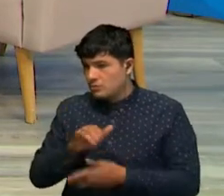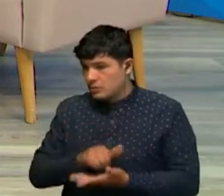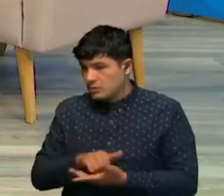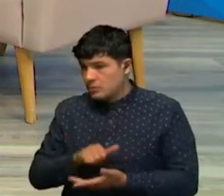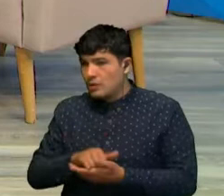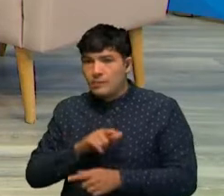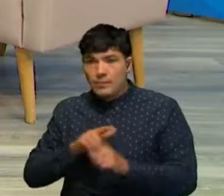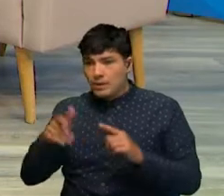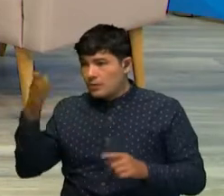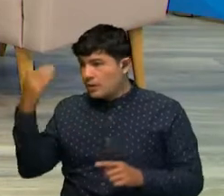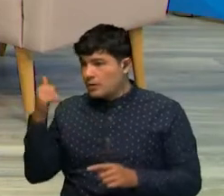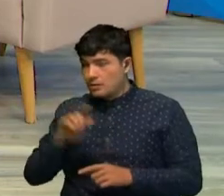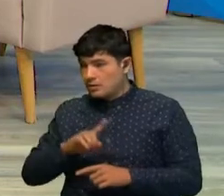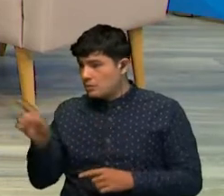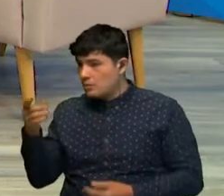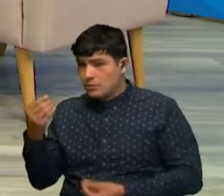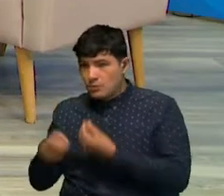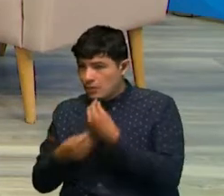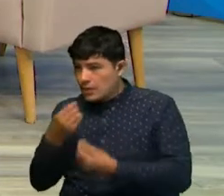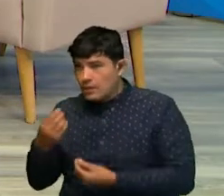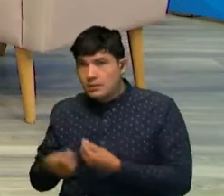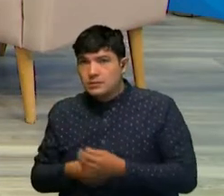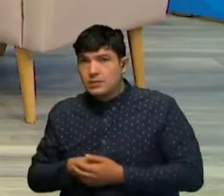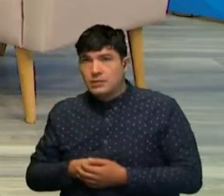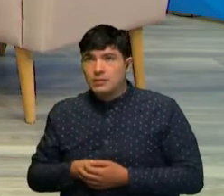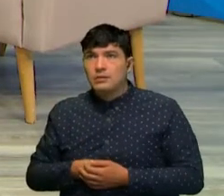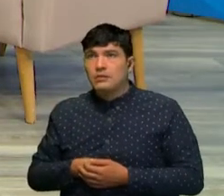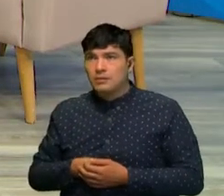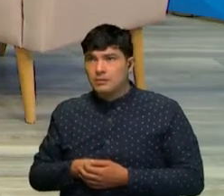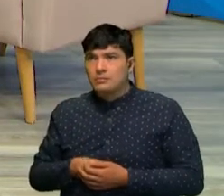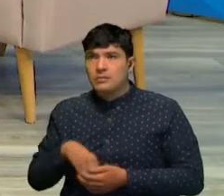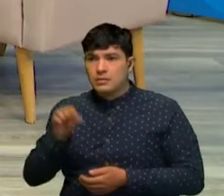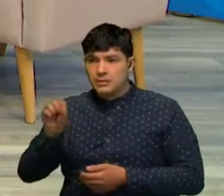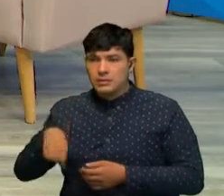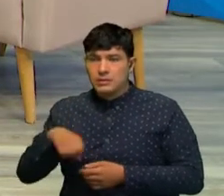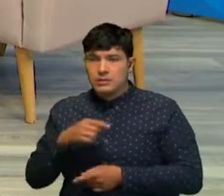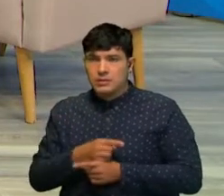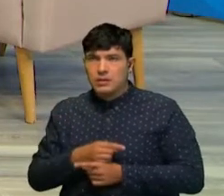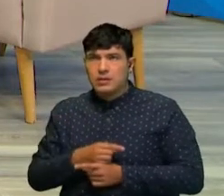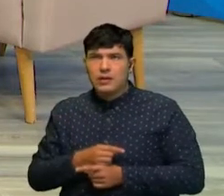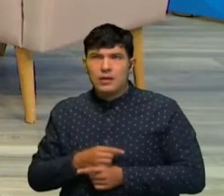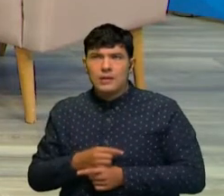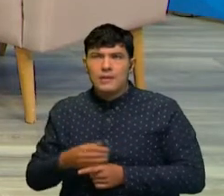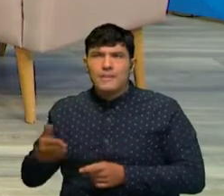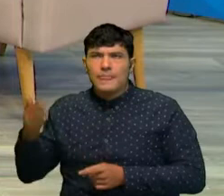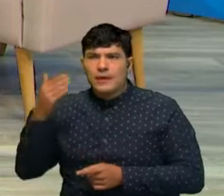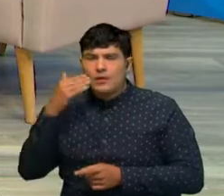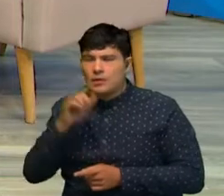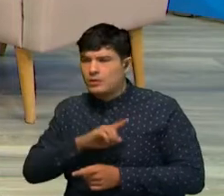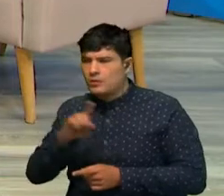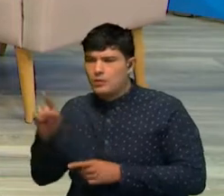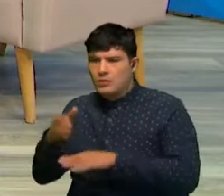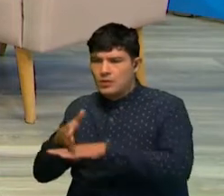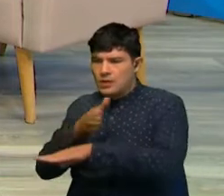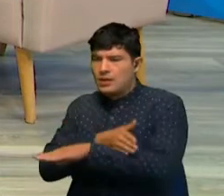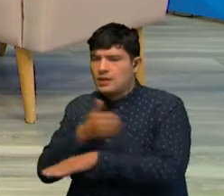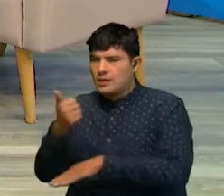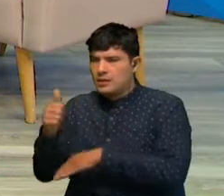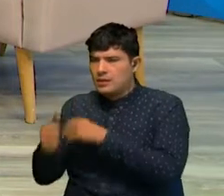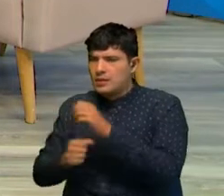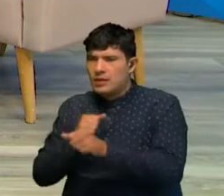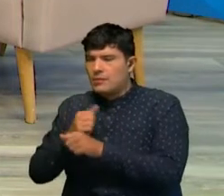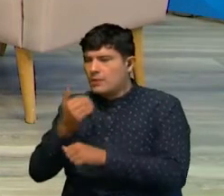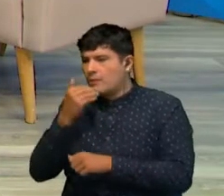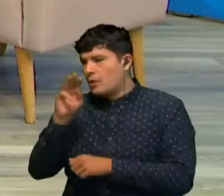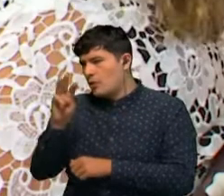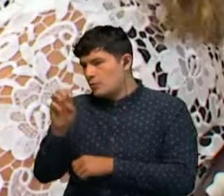no del privado pasarse a Colpensiones. Retornar al fondo eso de Colpensiones. Eso es para cuando no están antes de los 10 años, o sea, les faltan por ahí